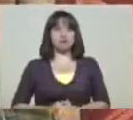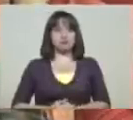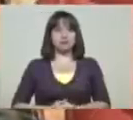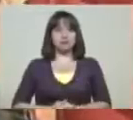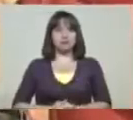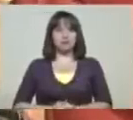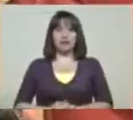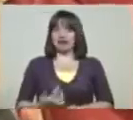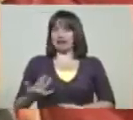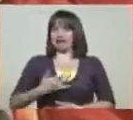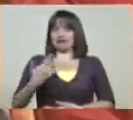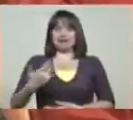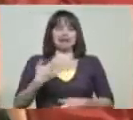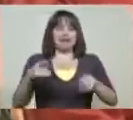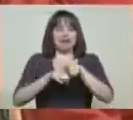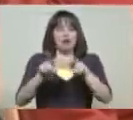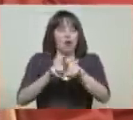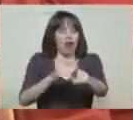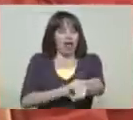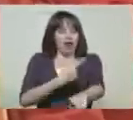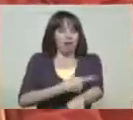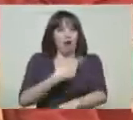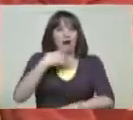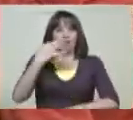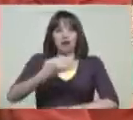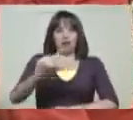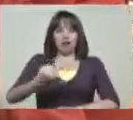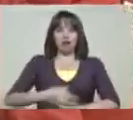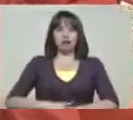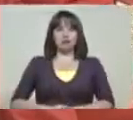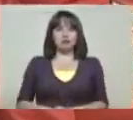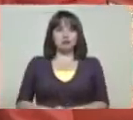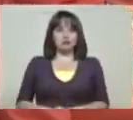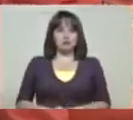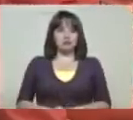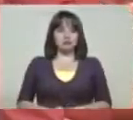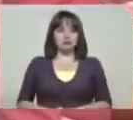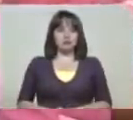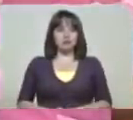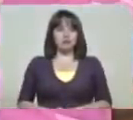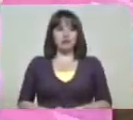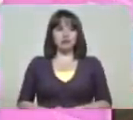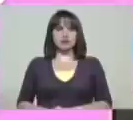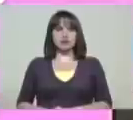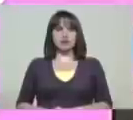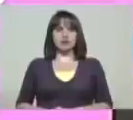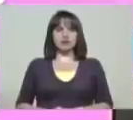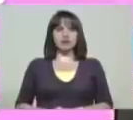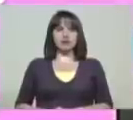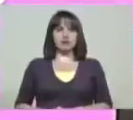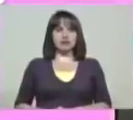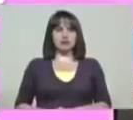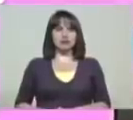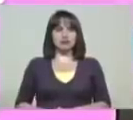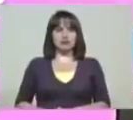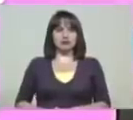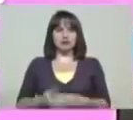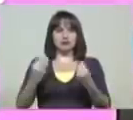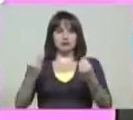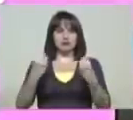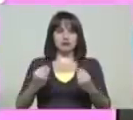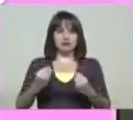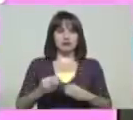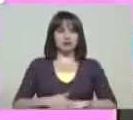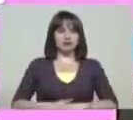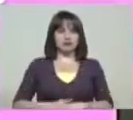Lo que se siente por un hermano de verdad, lealtad. Lo que se siente por un hermano de verdad, amor,